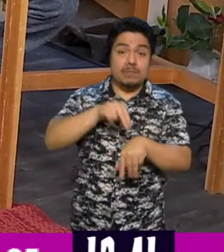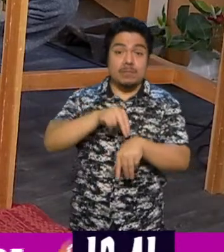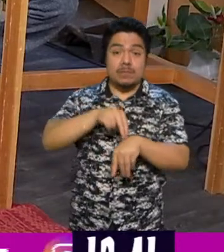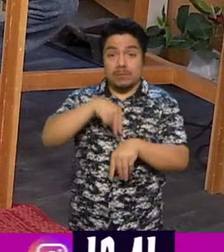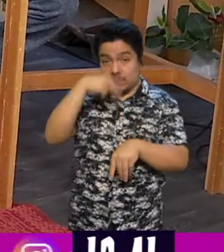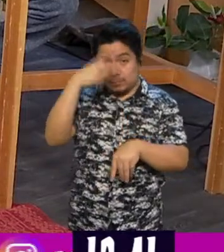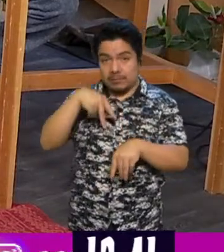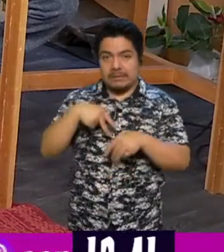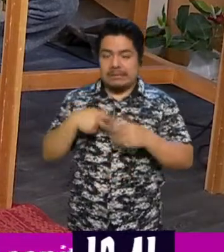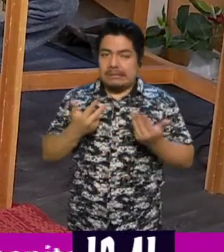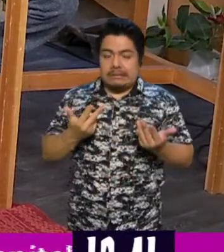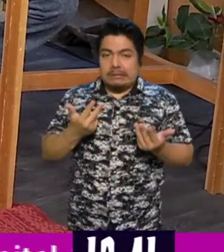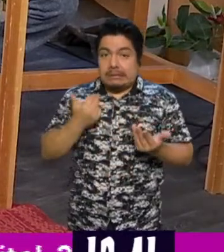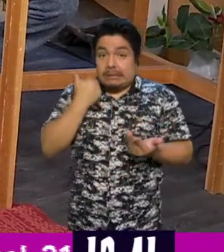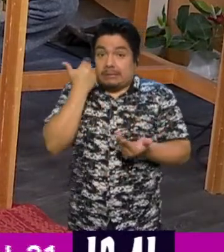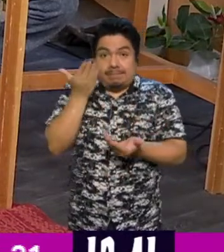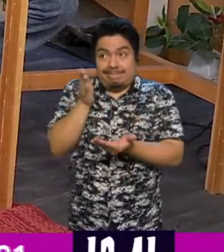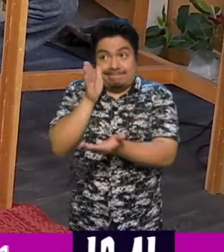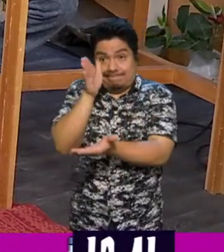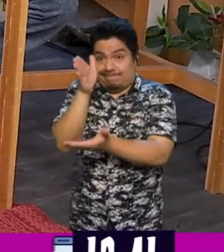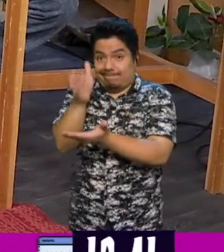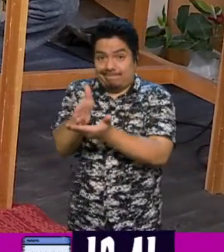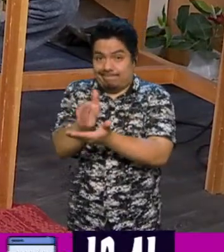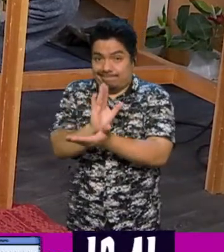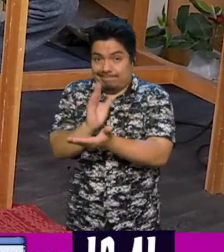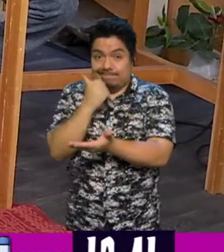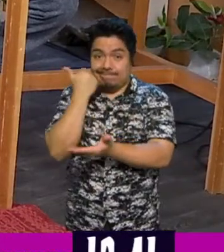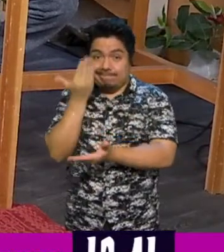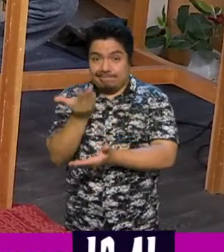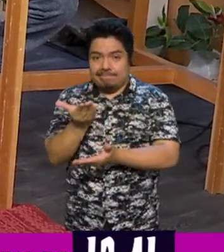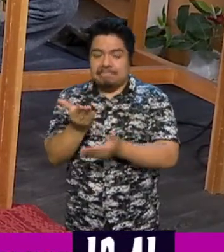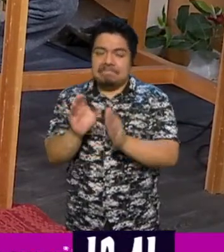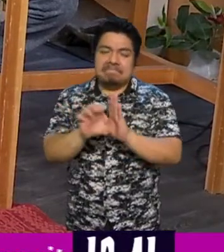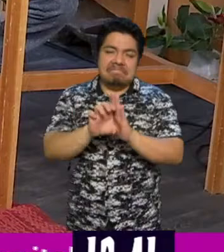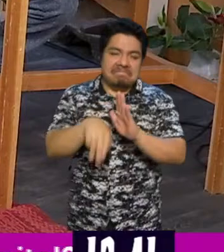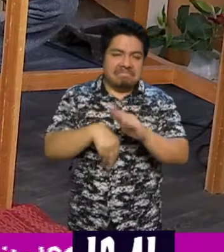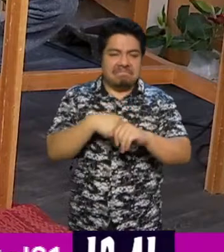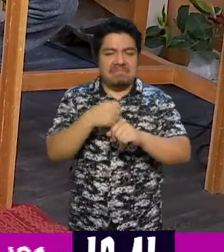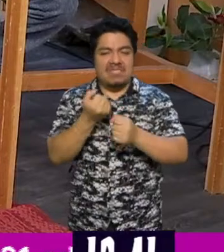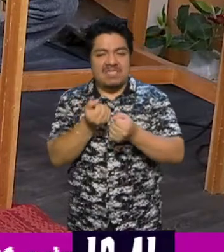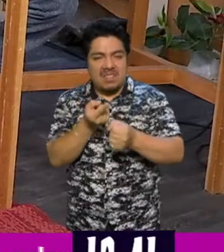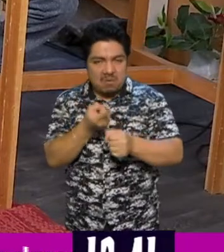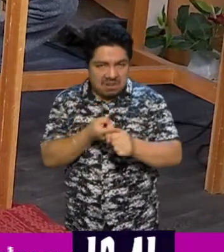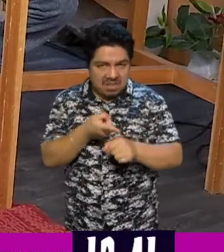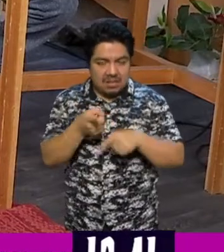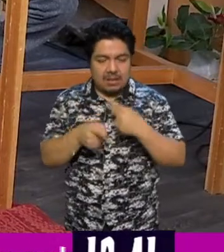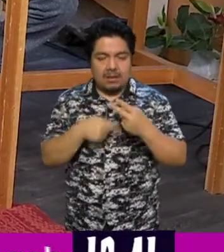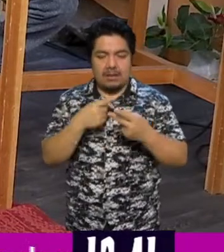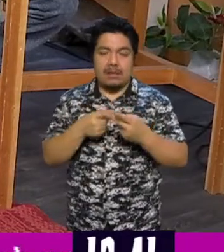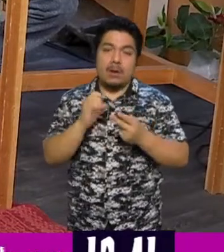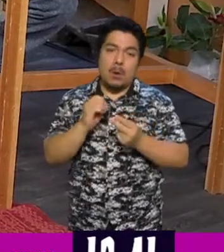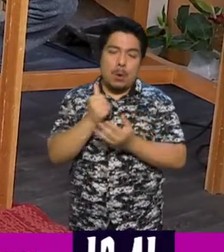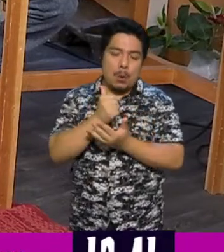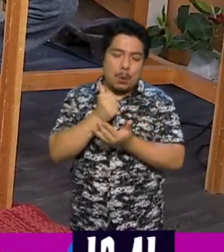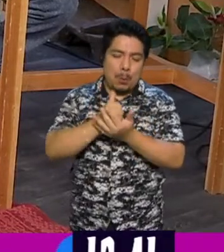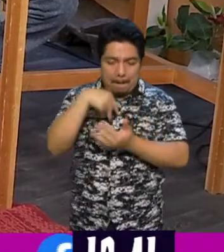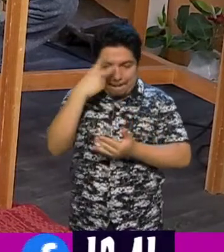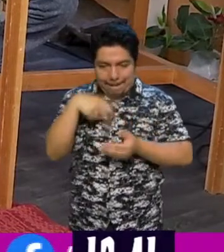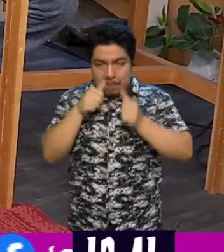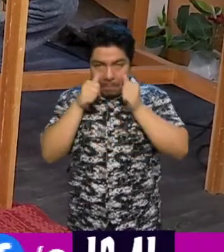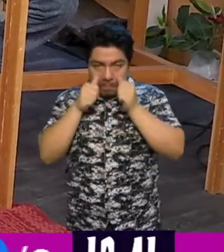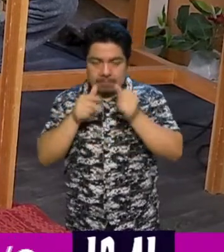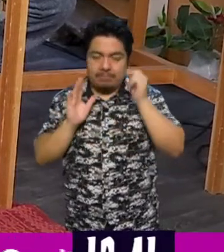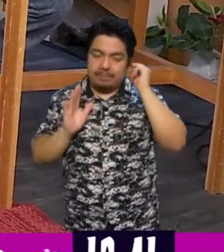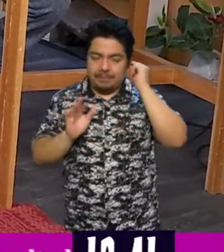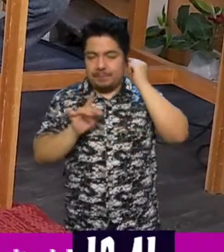mexicanos pues no quieren ir, tanto ya sea por seguridad o porque ellos quieren atender en ciudad. Entonces se